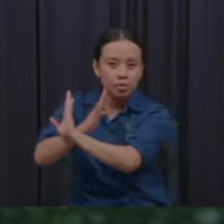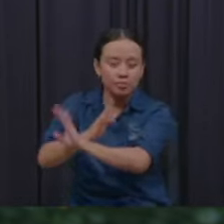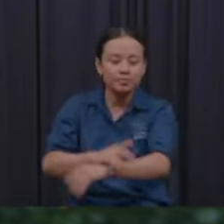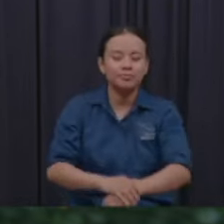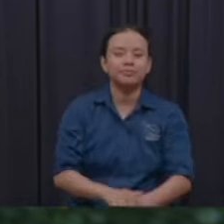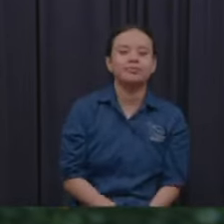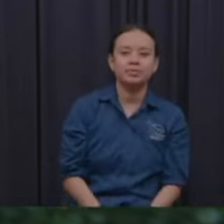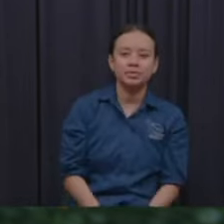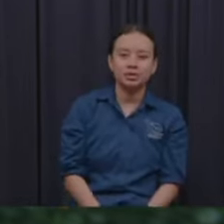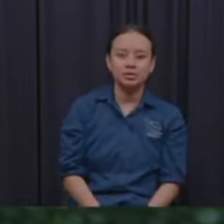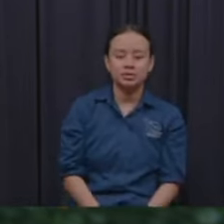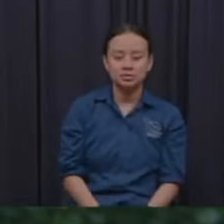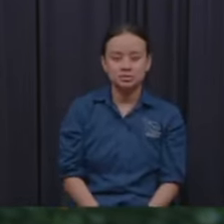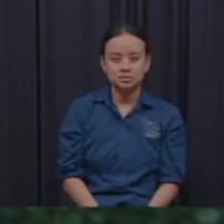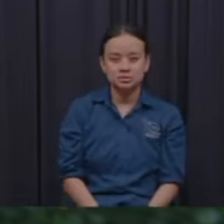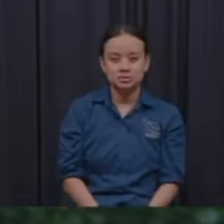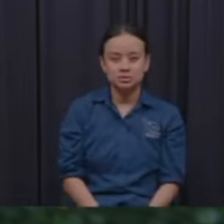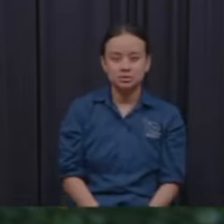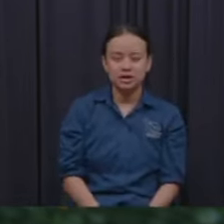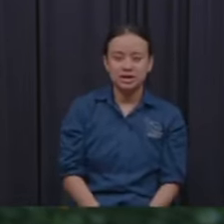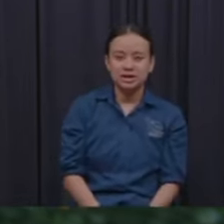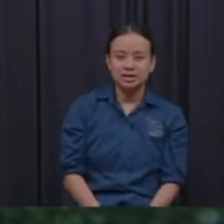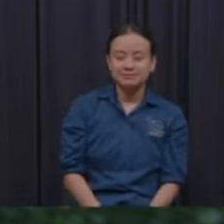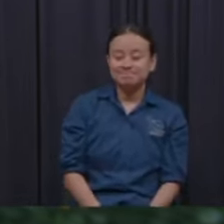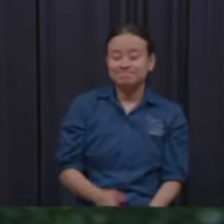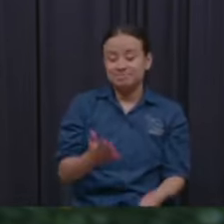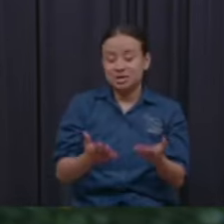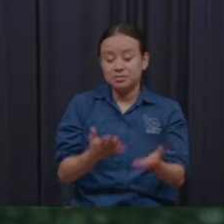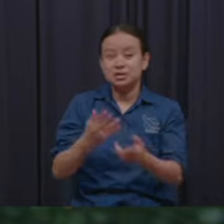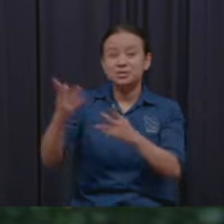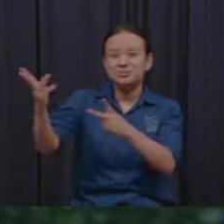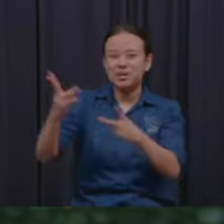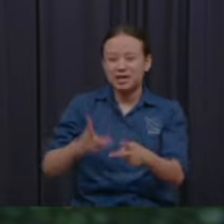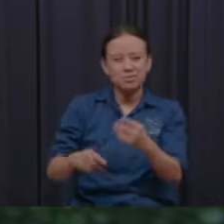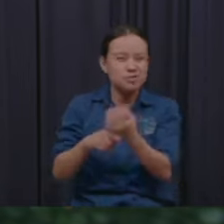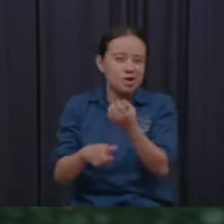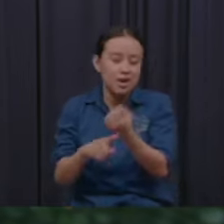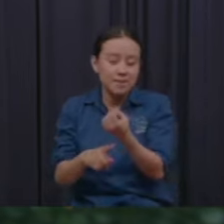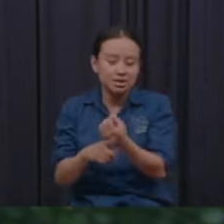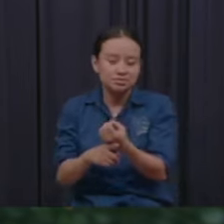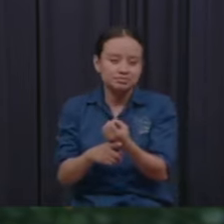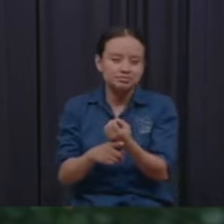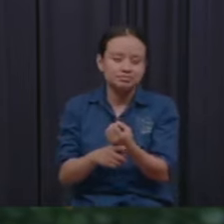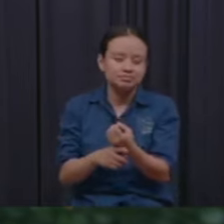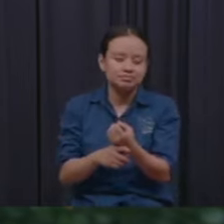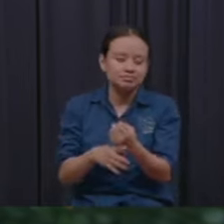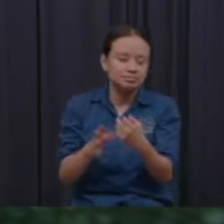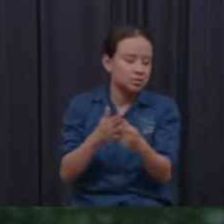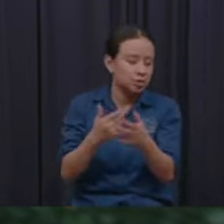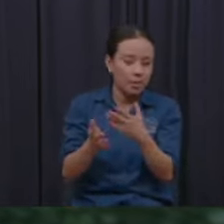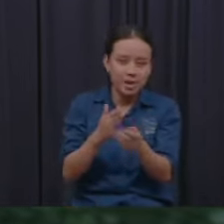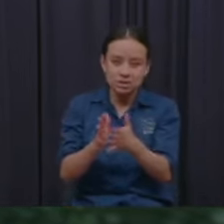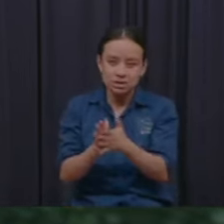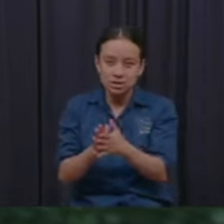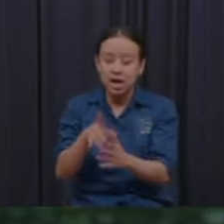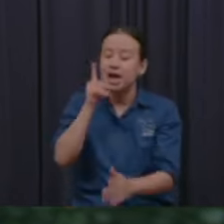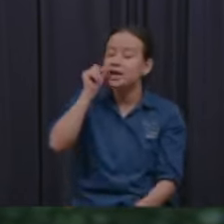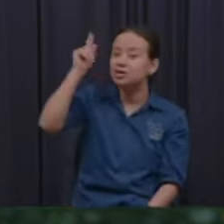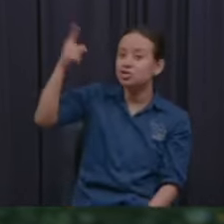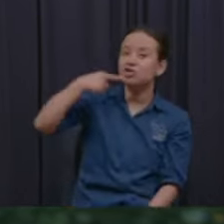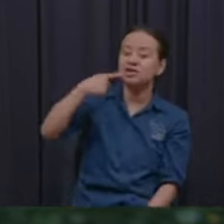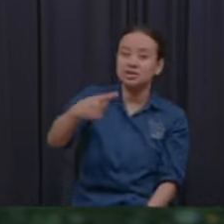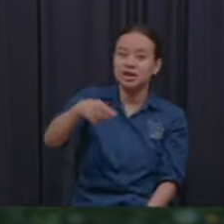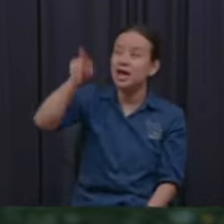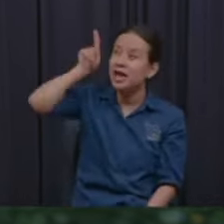Así que si vienen ataques, recuérdese, el Señor le dijo a Abraham eso, y usted es hijo de Abraham, yo soy tu escudo y tu galardón será muy grande.